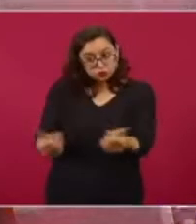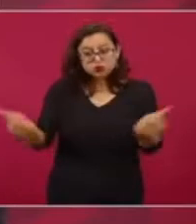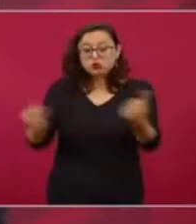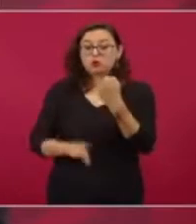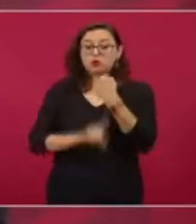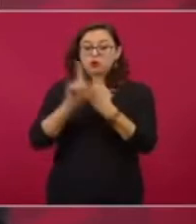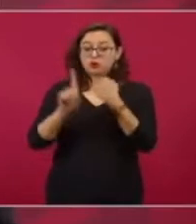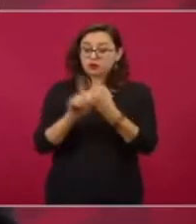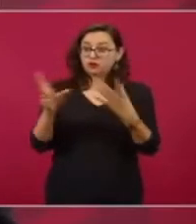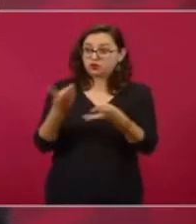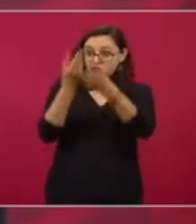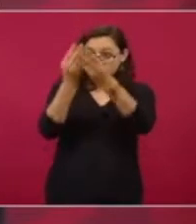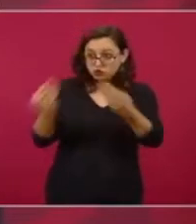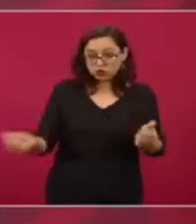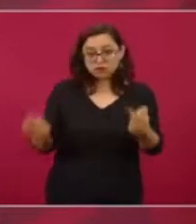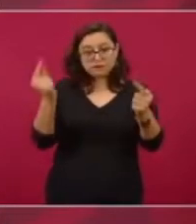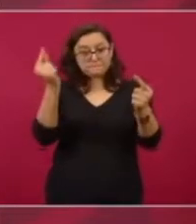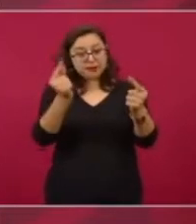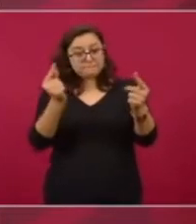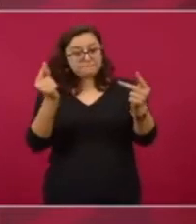hazle así